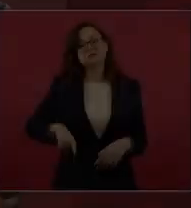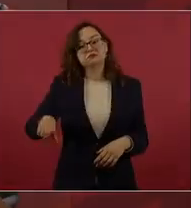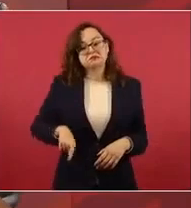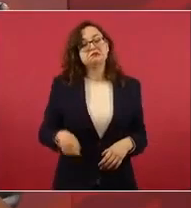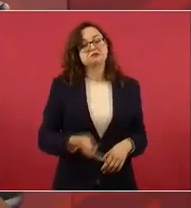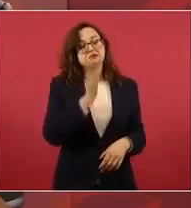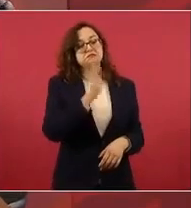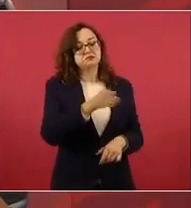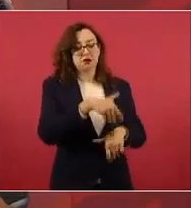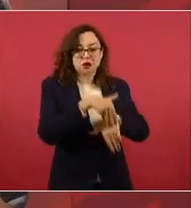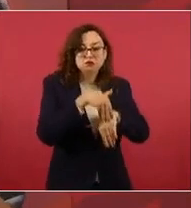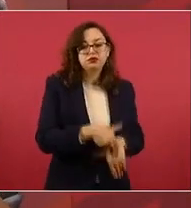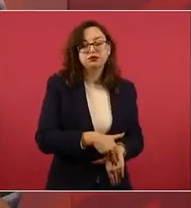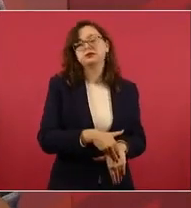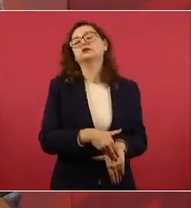De aplicación